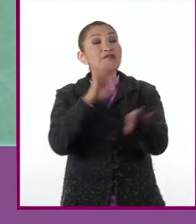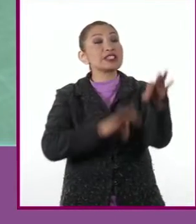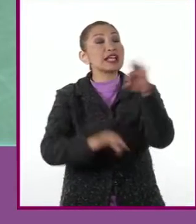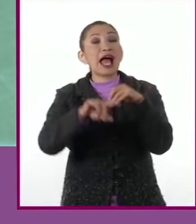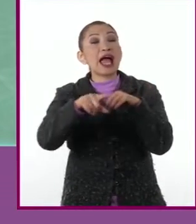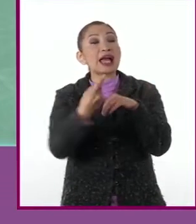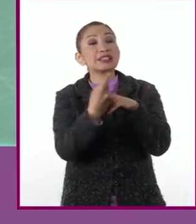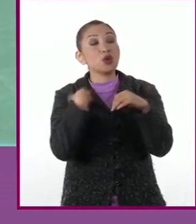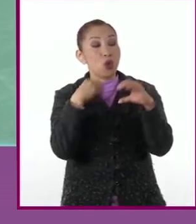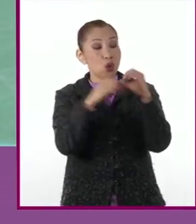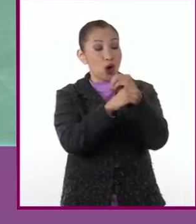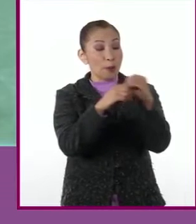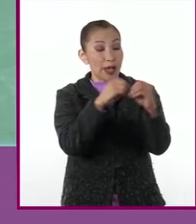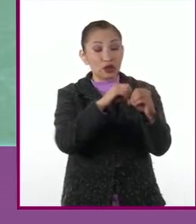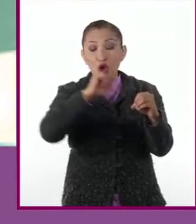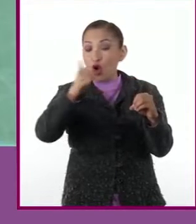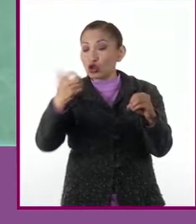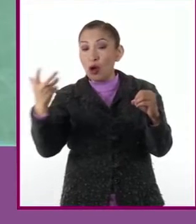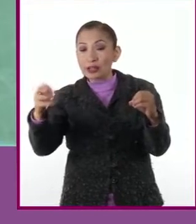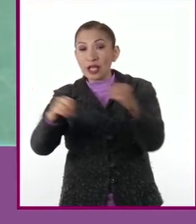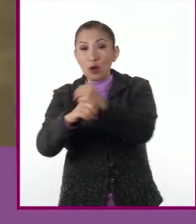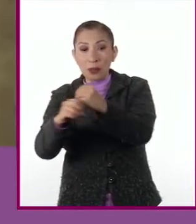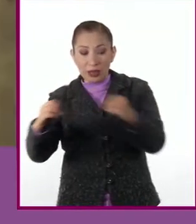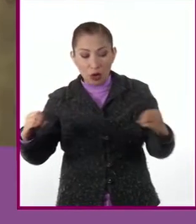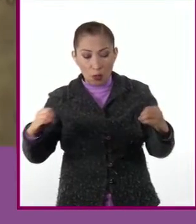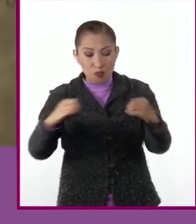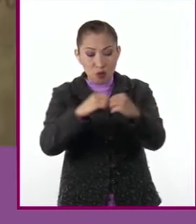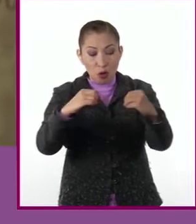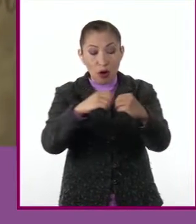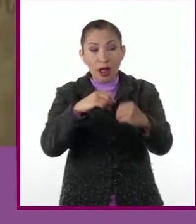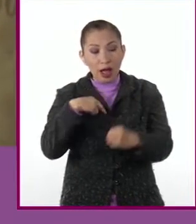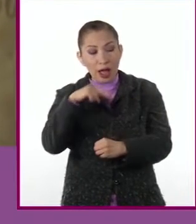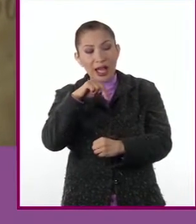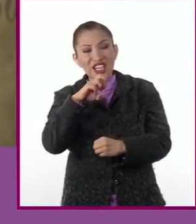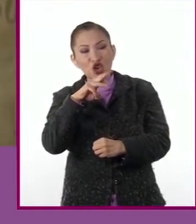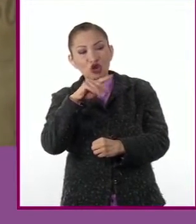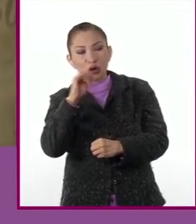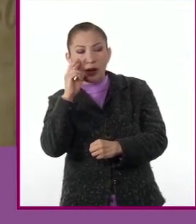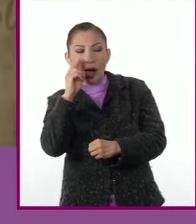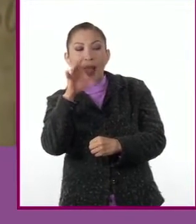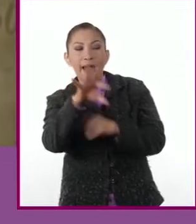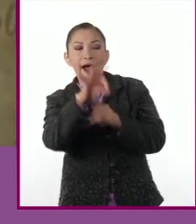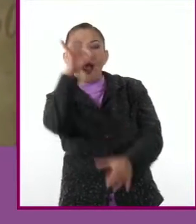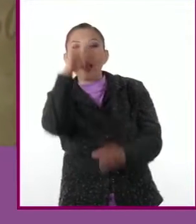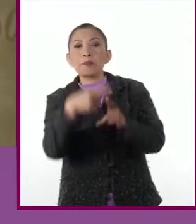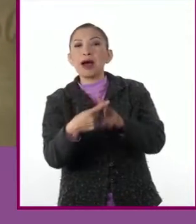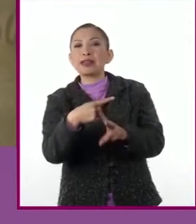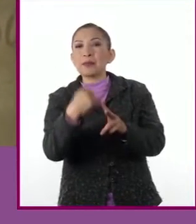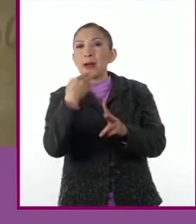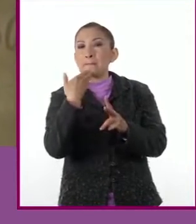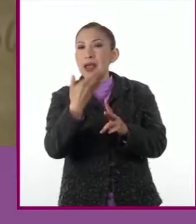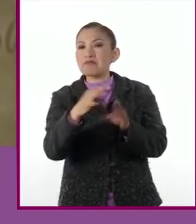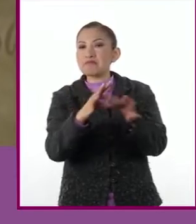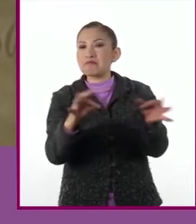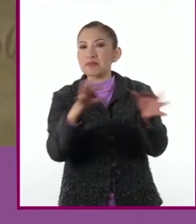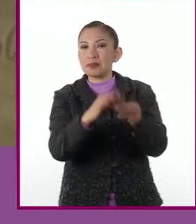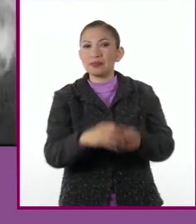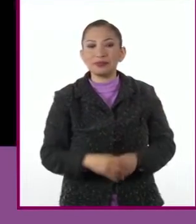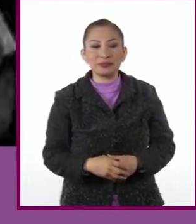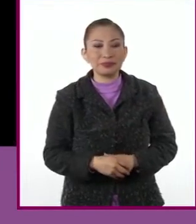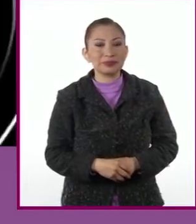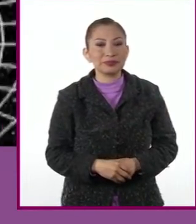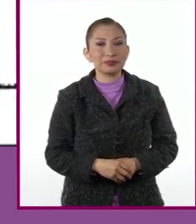la acción de un cuerpo sobre otro, y Newton encontró la forma matemática apropiada para describirlas.